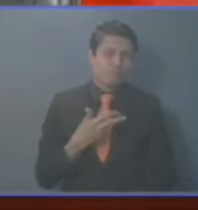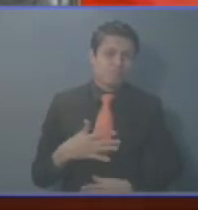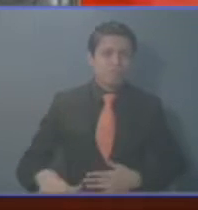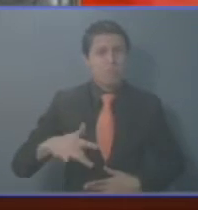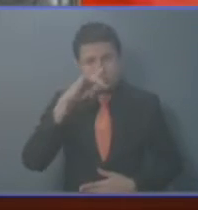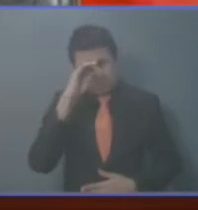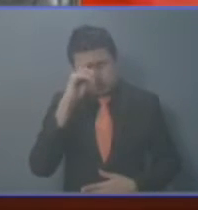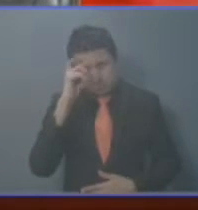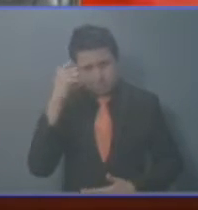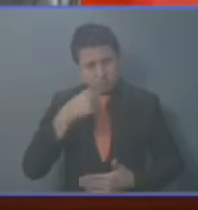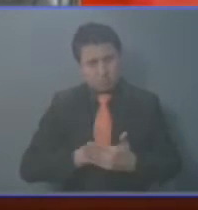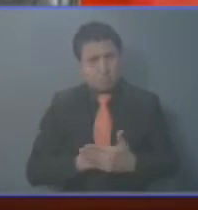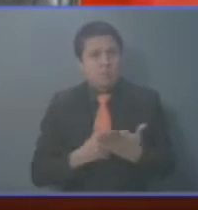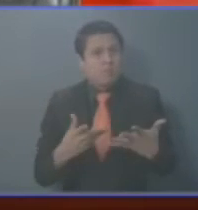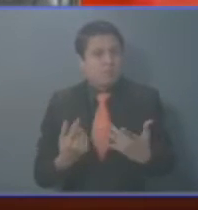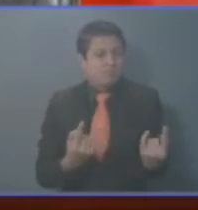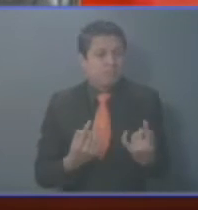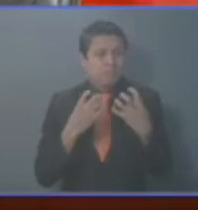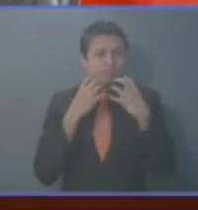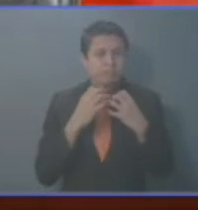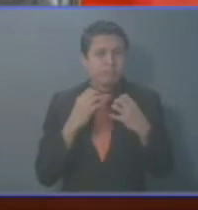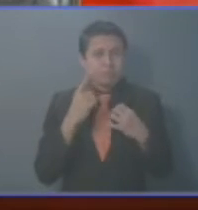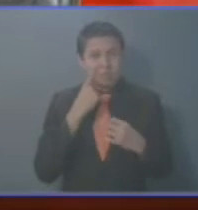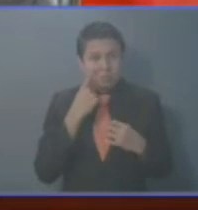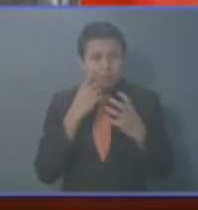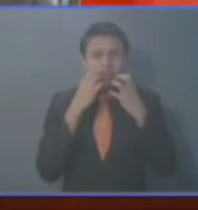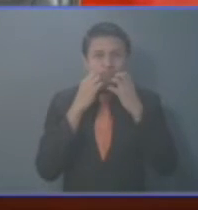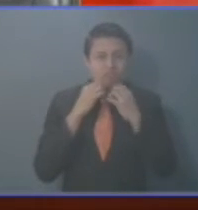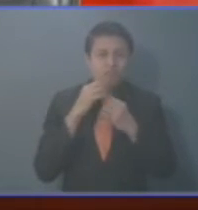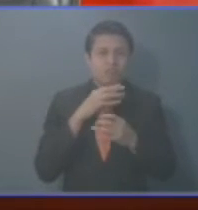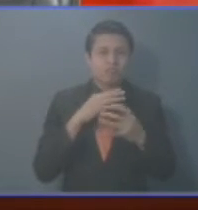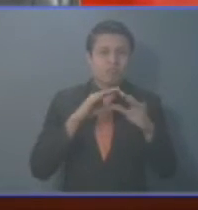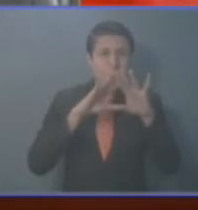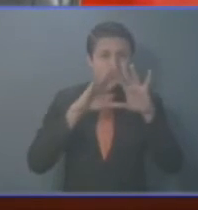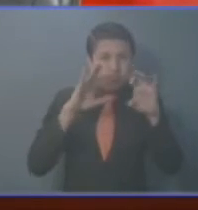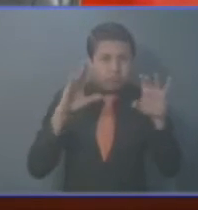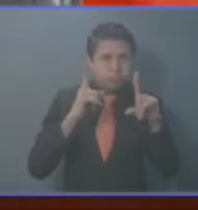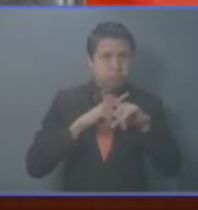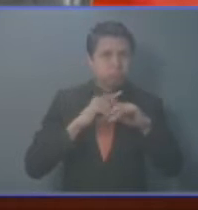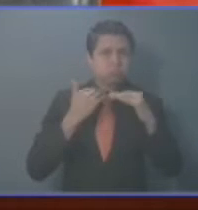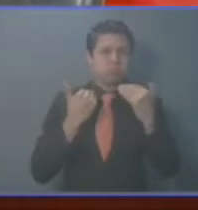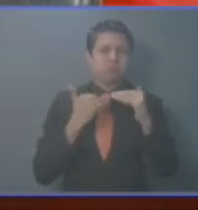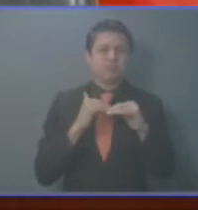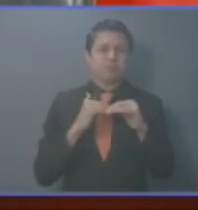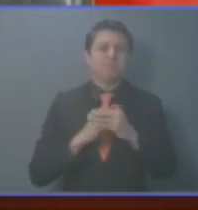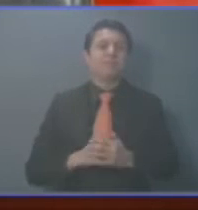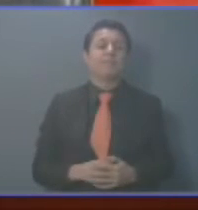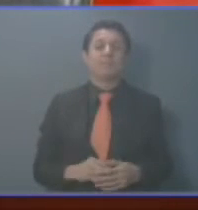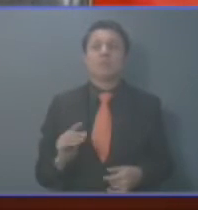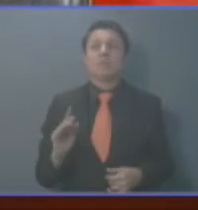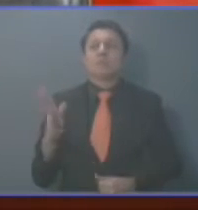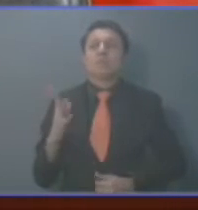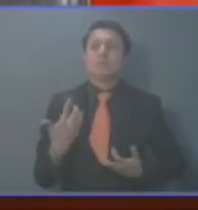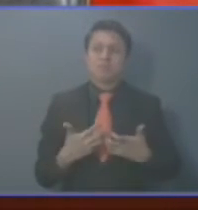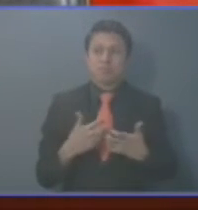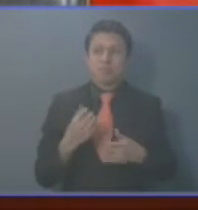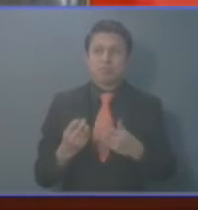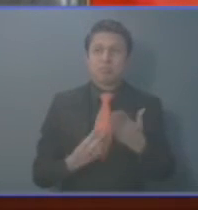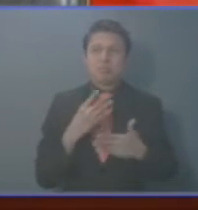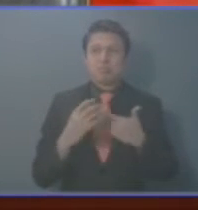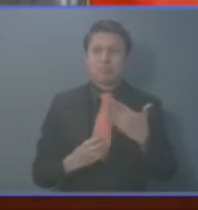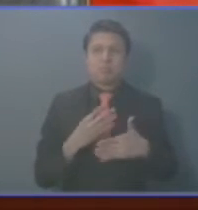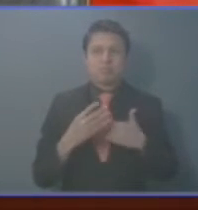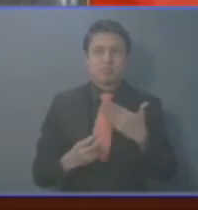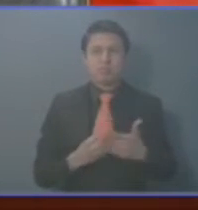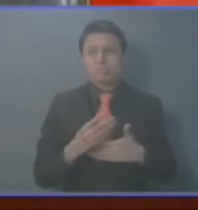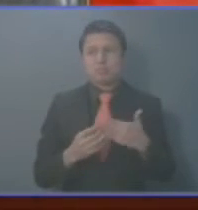las condiciones para adquirir el conocimiento y las herramientas que les permitan transitar por la ya innegable cuarta revolución industrial en esta era tecnológica.